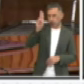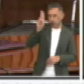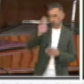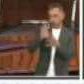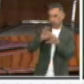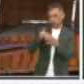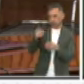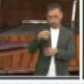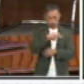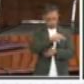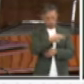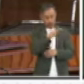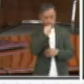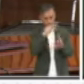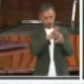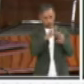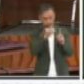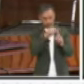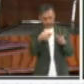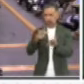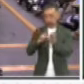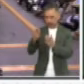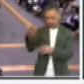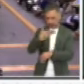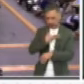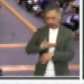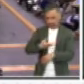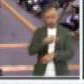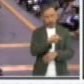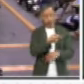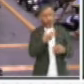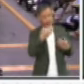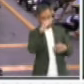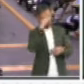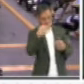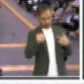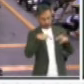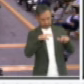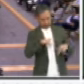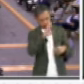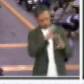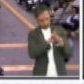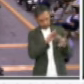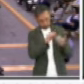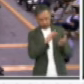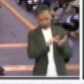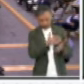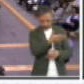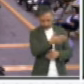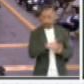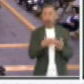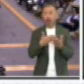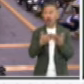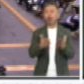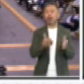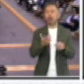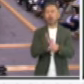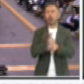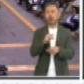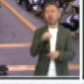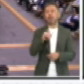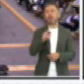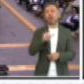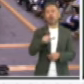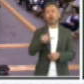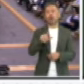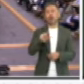que el INE además de nombrar a un nuevo encargado de la secretaría ejecutiva empezó a tomar otras decisiones